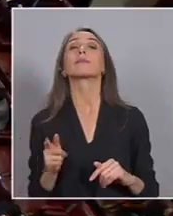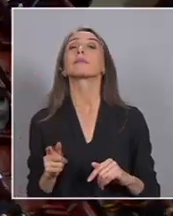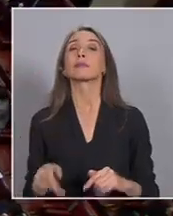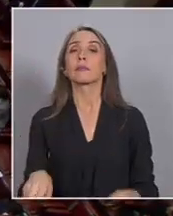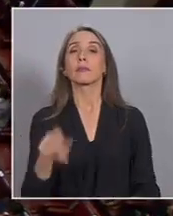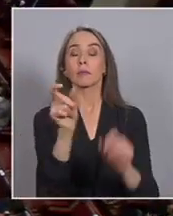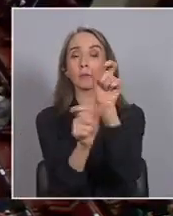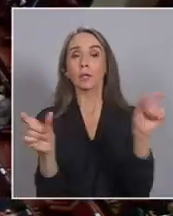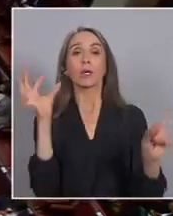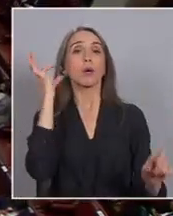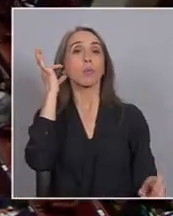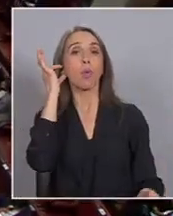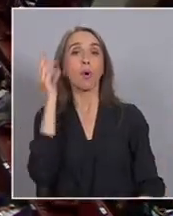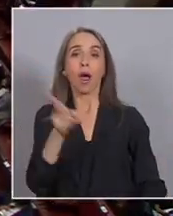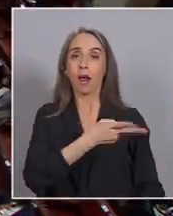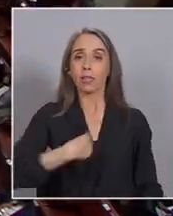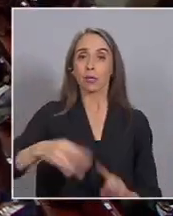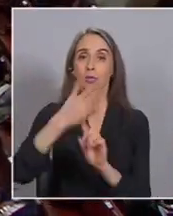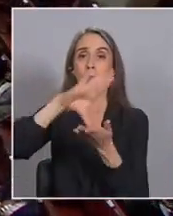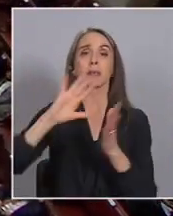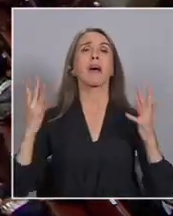mujeres de nuestra patria,